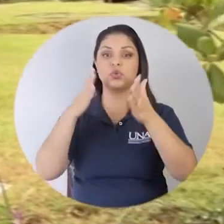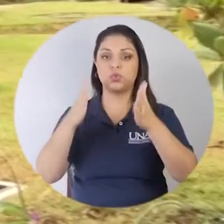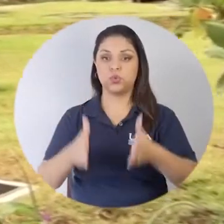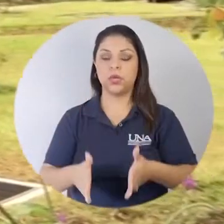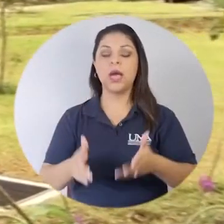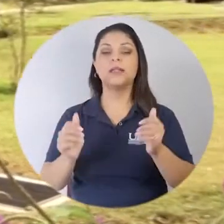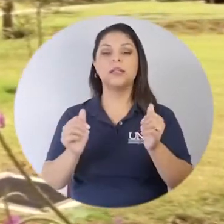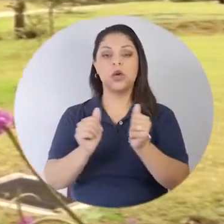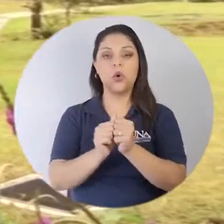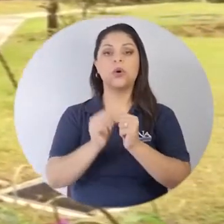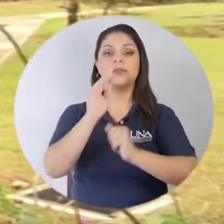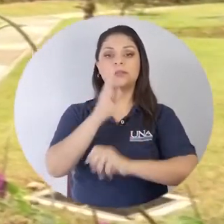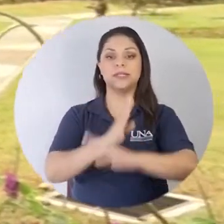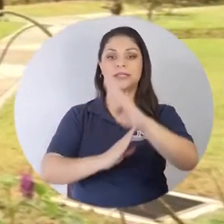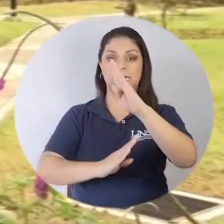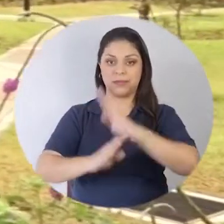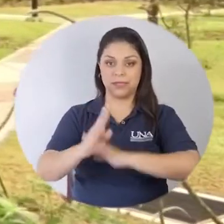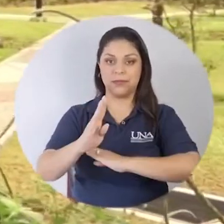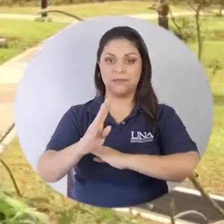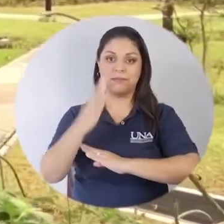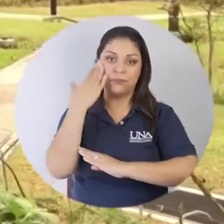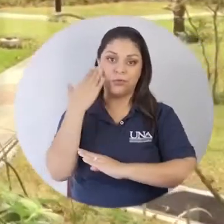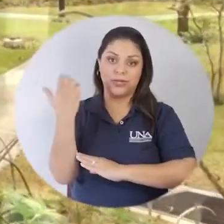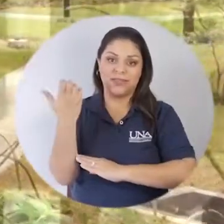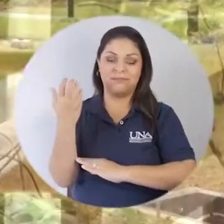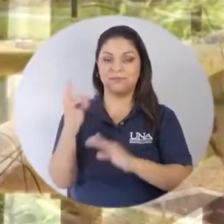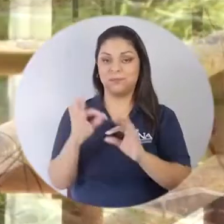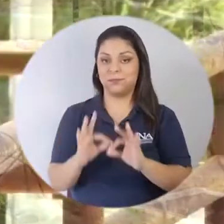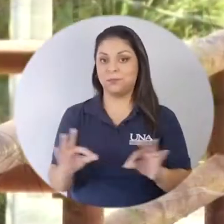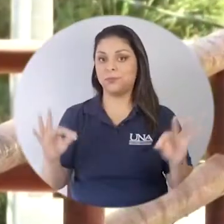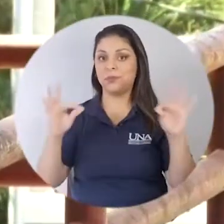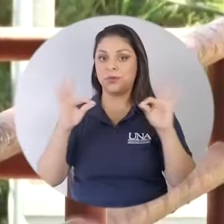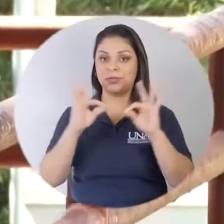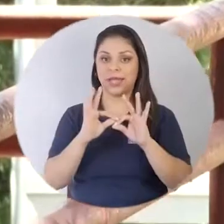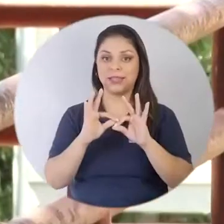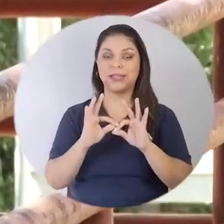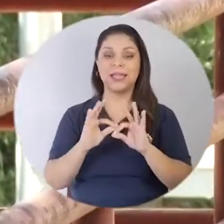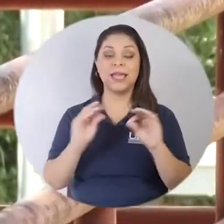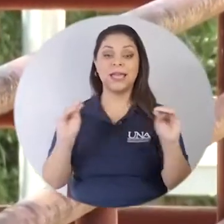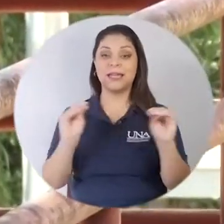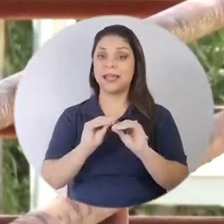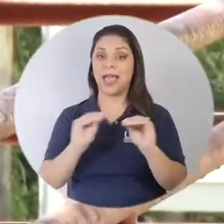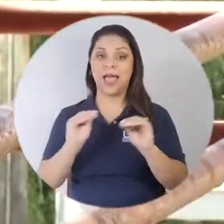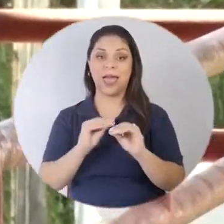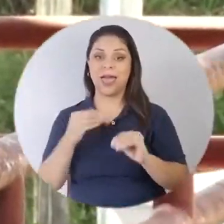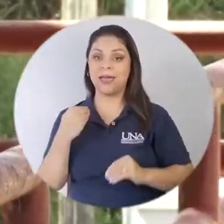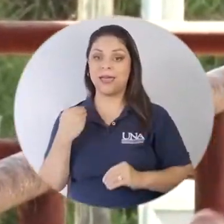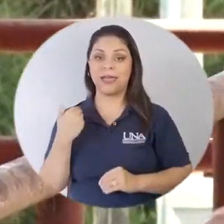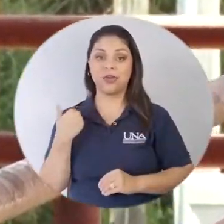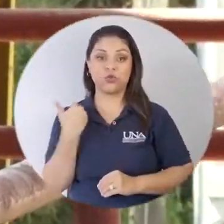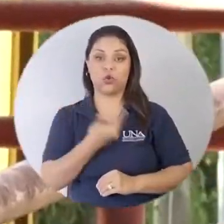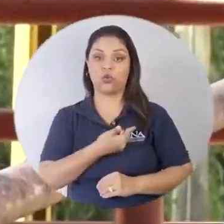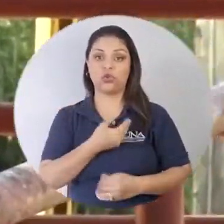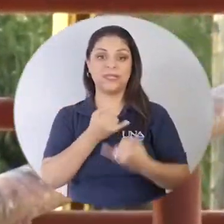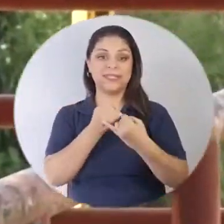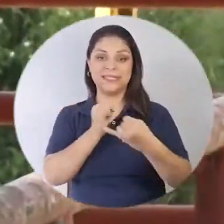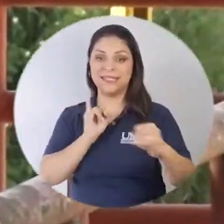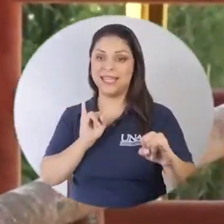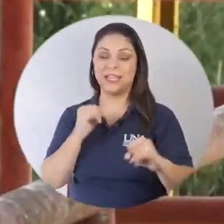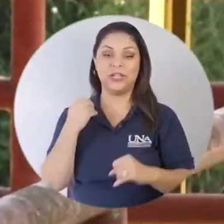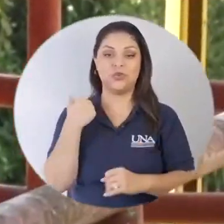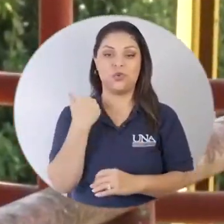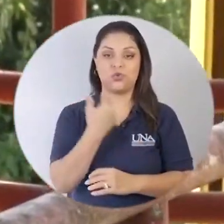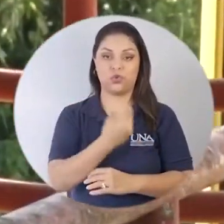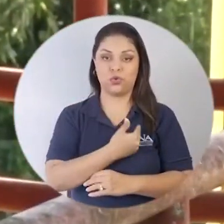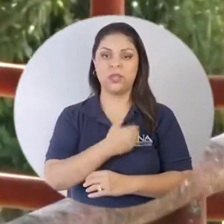un estudiante con discapacidad. Bajo lema, ¿verdad?, de que es muy importante nada de nosotros y nosotros y poder